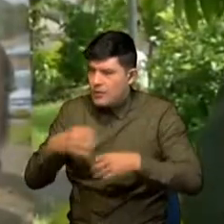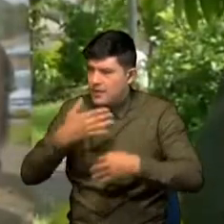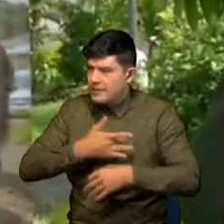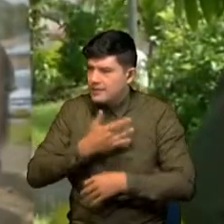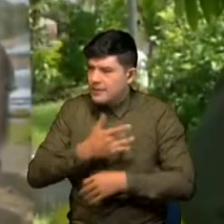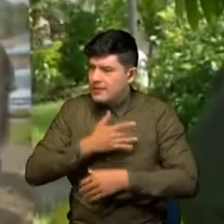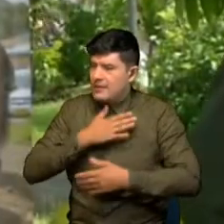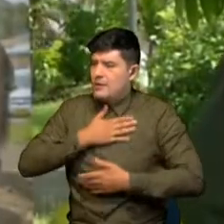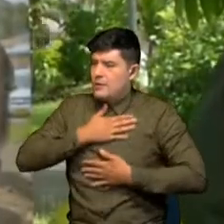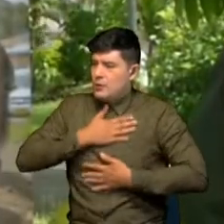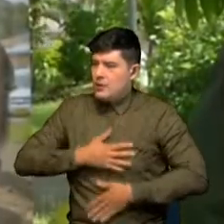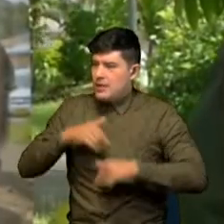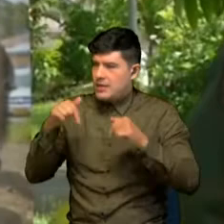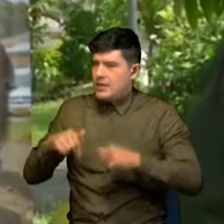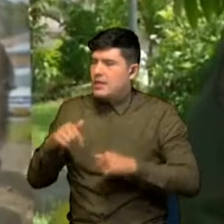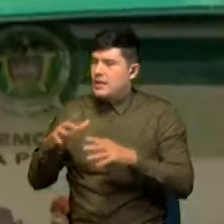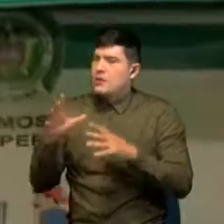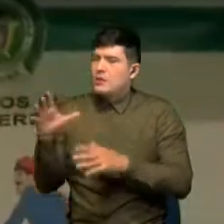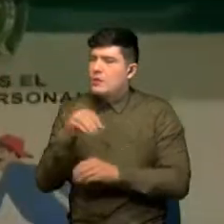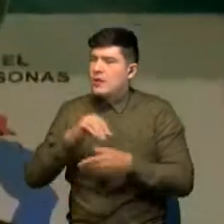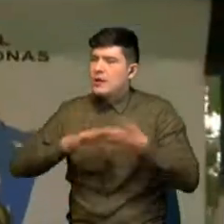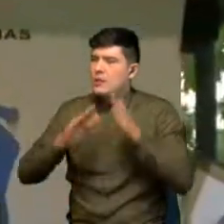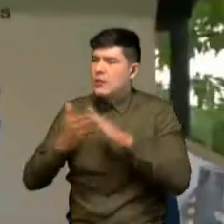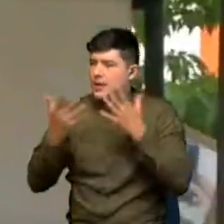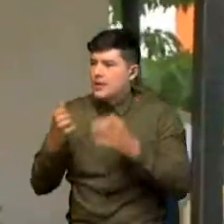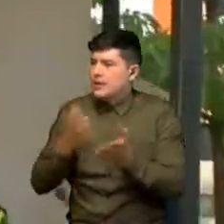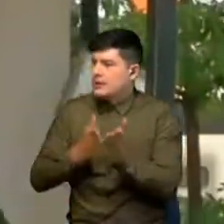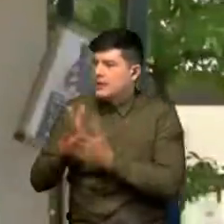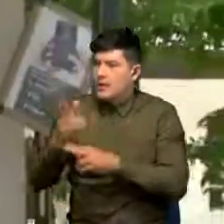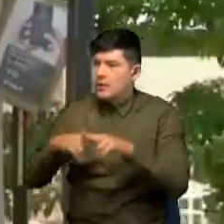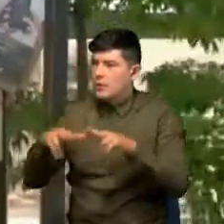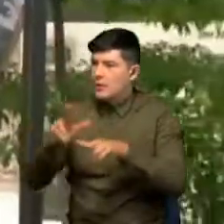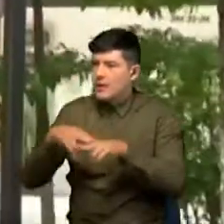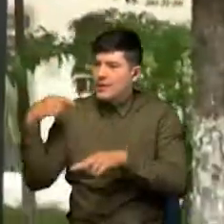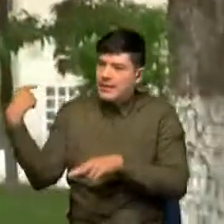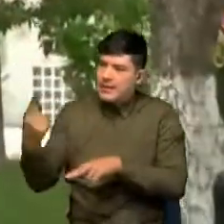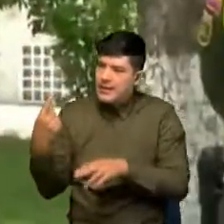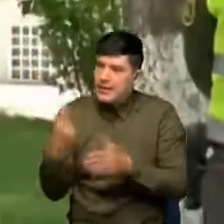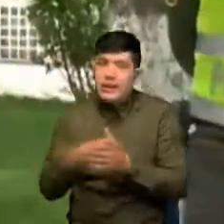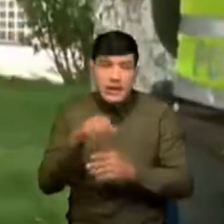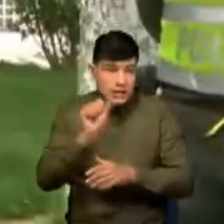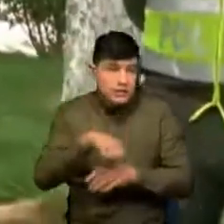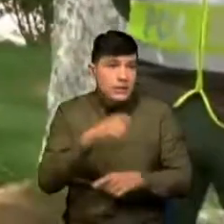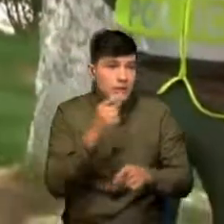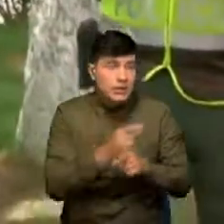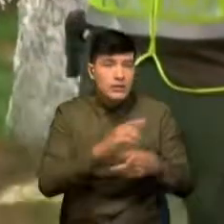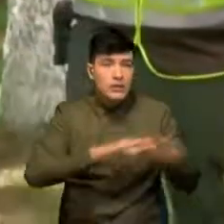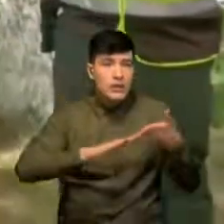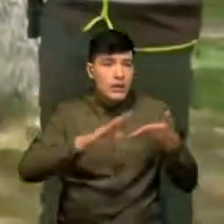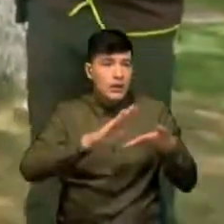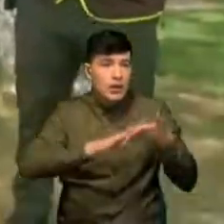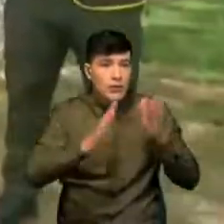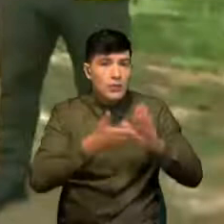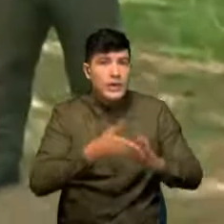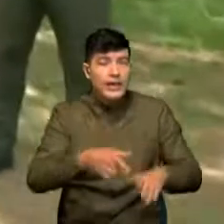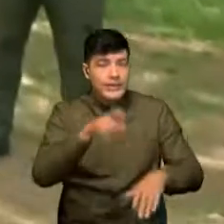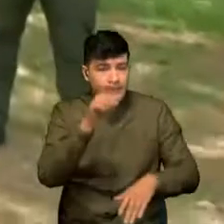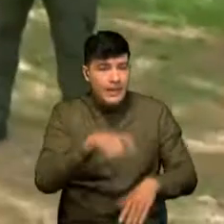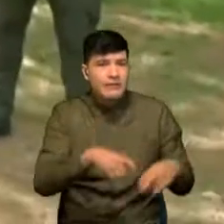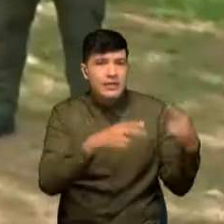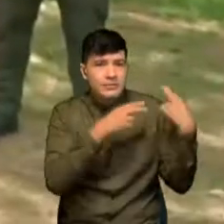tanto se ha anhelado en el municipio y que siga todo con total normalidad. Sí, el deber del ciudadano de poder estar acompañando a las autoridades,